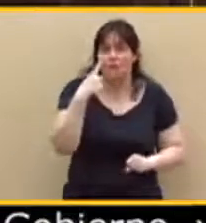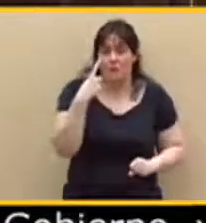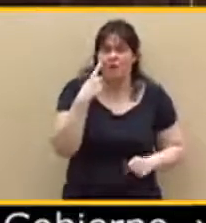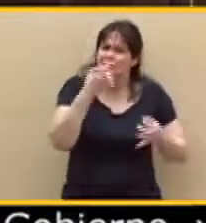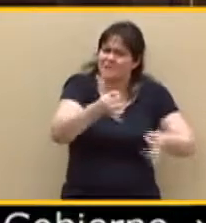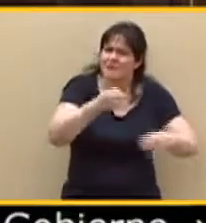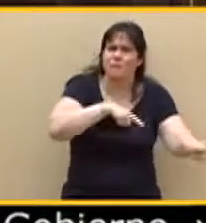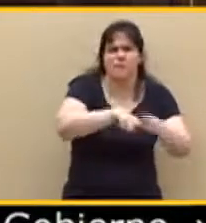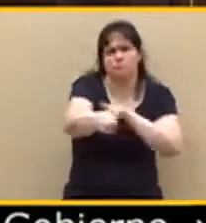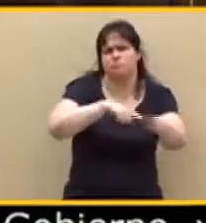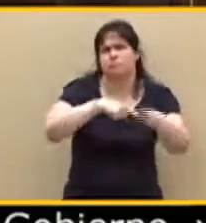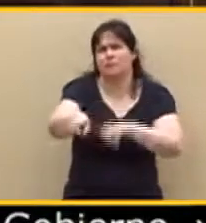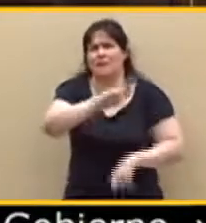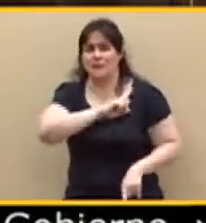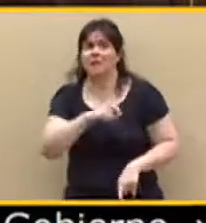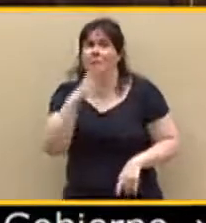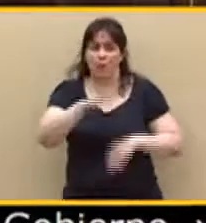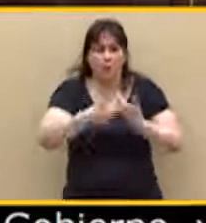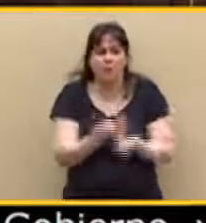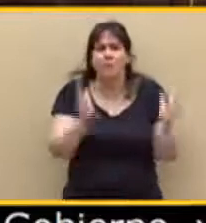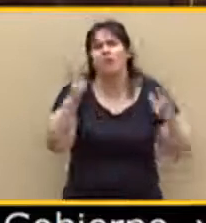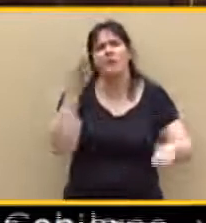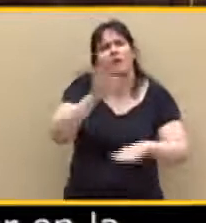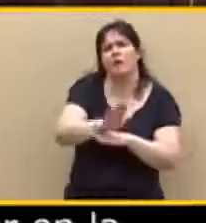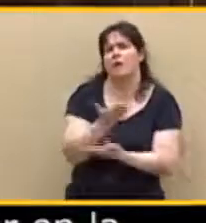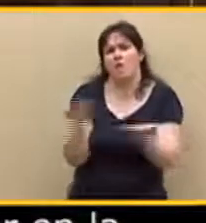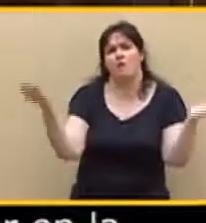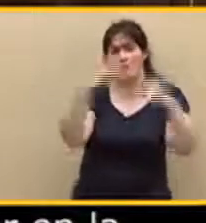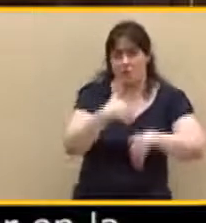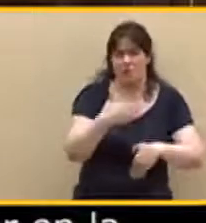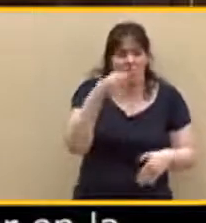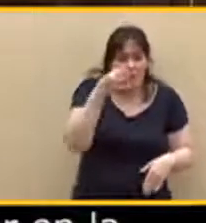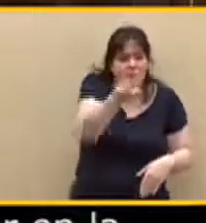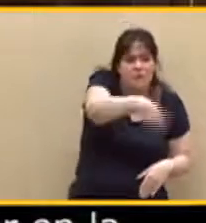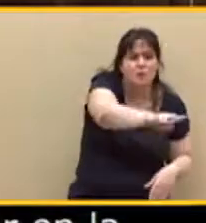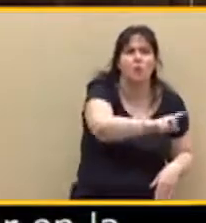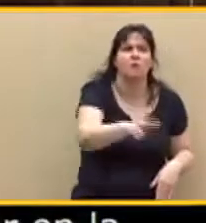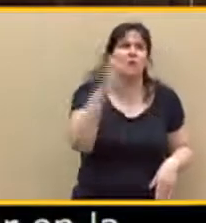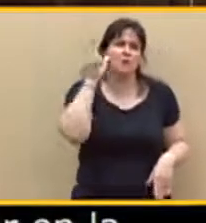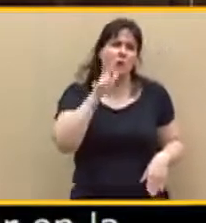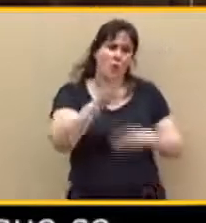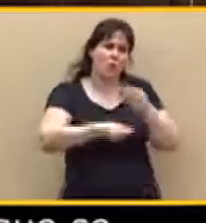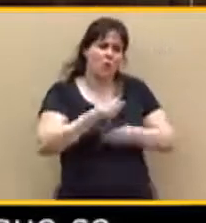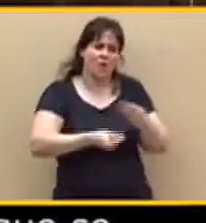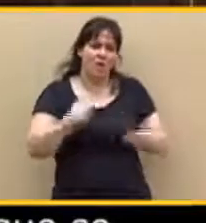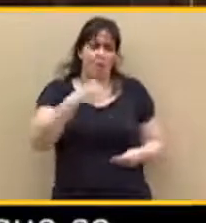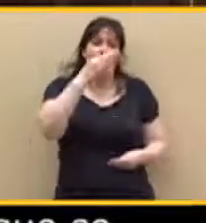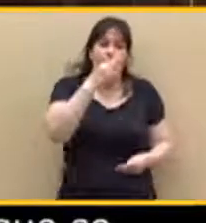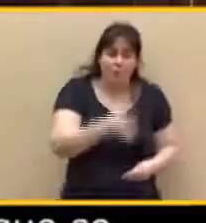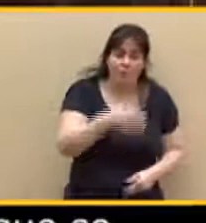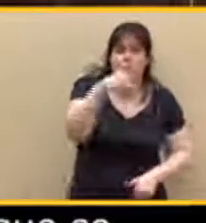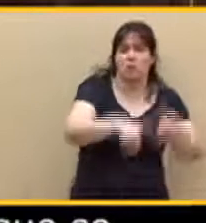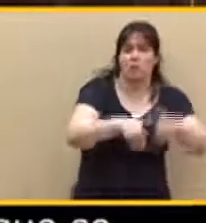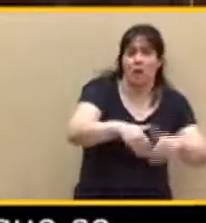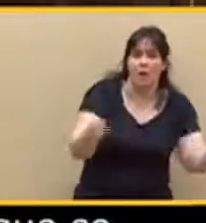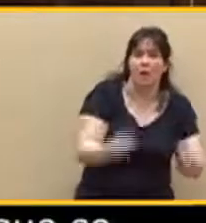no confiar en la democracia representativa, pero son ustedes los que se permiten el lujo de hacer lo contrario de lo que prometen en campaña electoral. Nosotros y